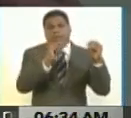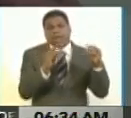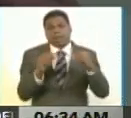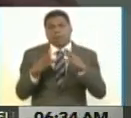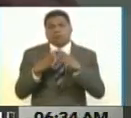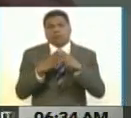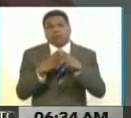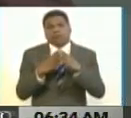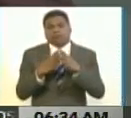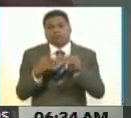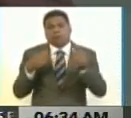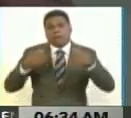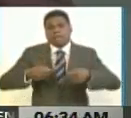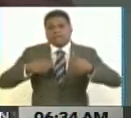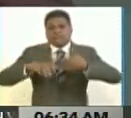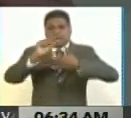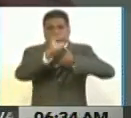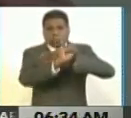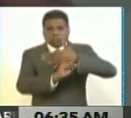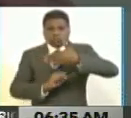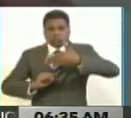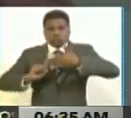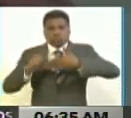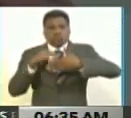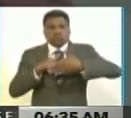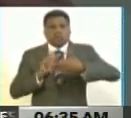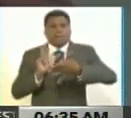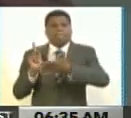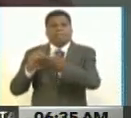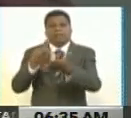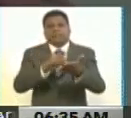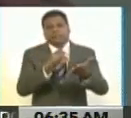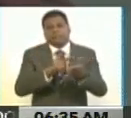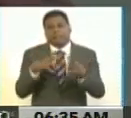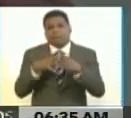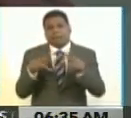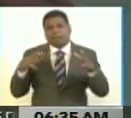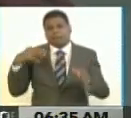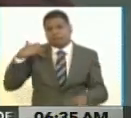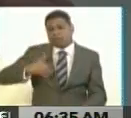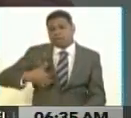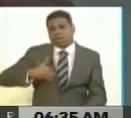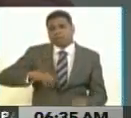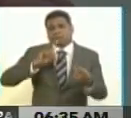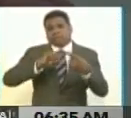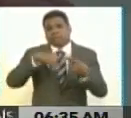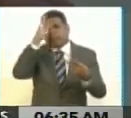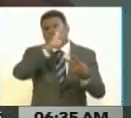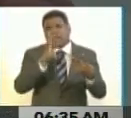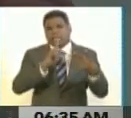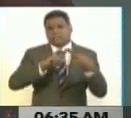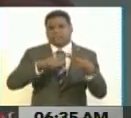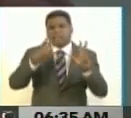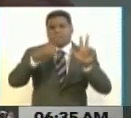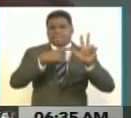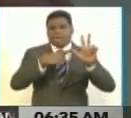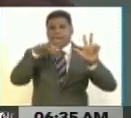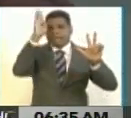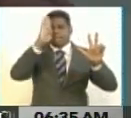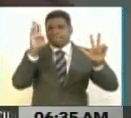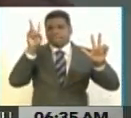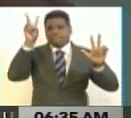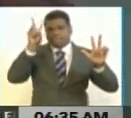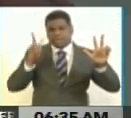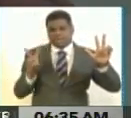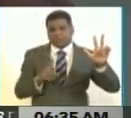mercado común del sur, de la presencia de un mercado tan grande como Argentina, como el de Brasil, y Venezuela como,